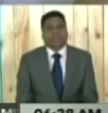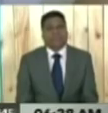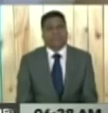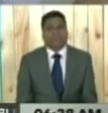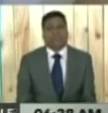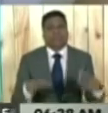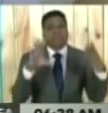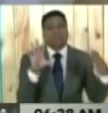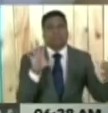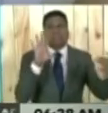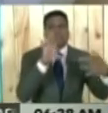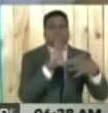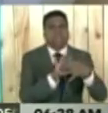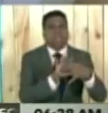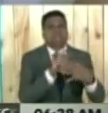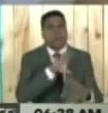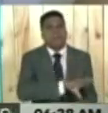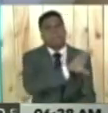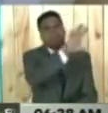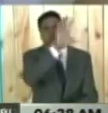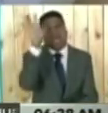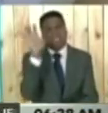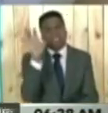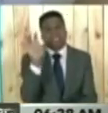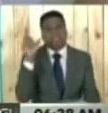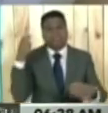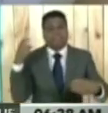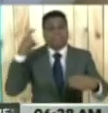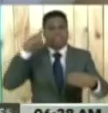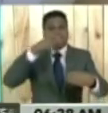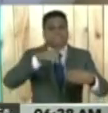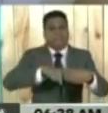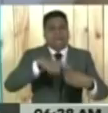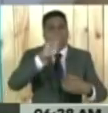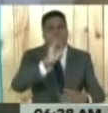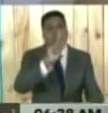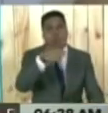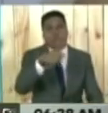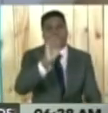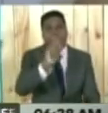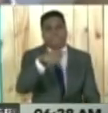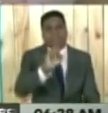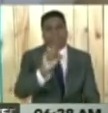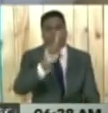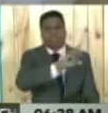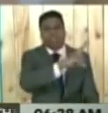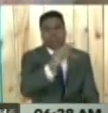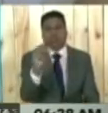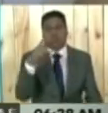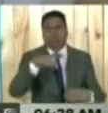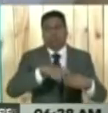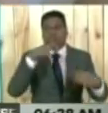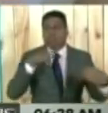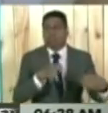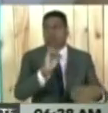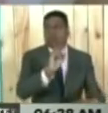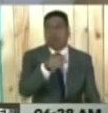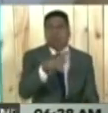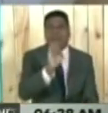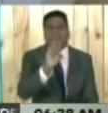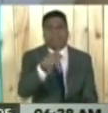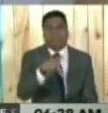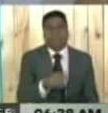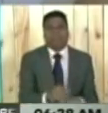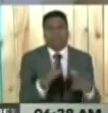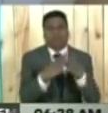países OPEP y no OPEP, viene articulando para que el petróleo vuelva a tomar el valor